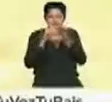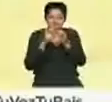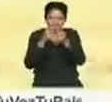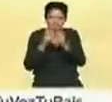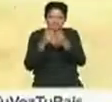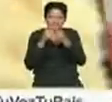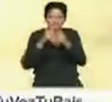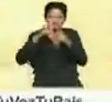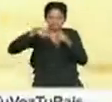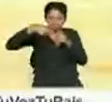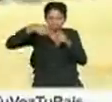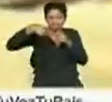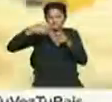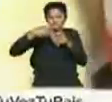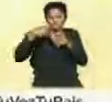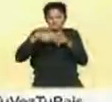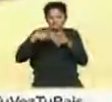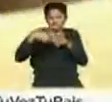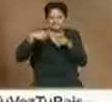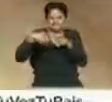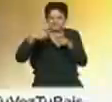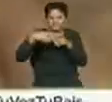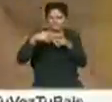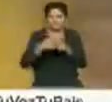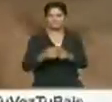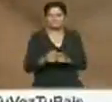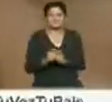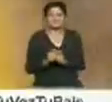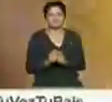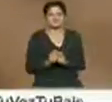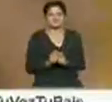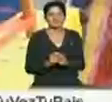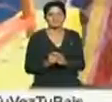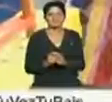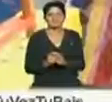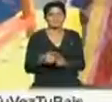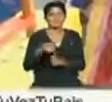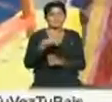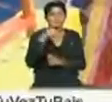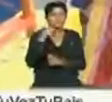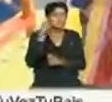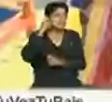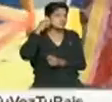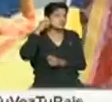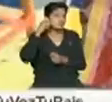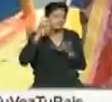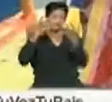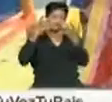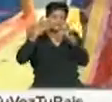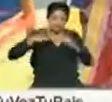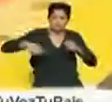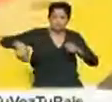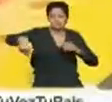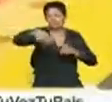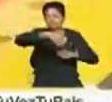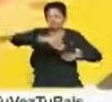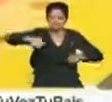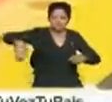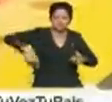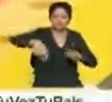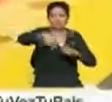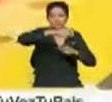pequeña industria textil con tradicionales telares de cintura. Los artesanos de estas tierras realizan apreciados productos